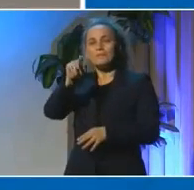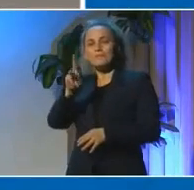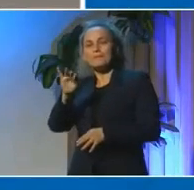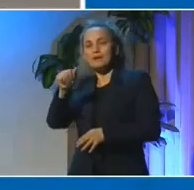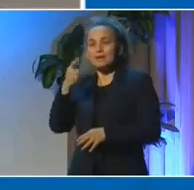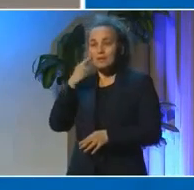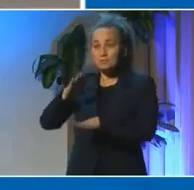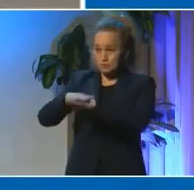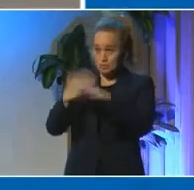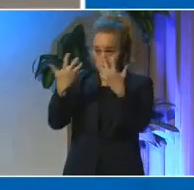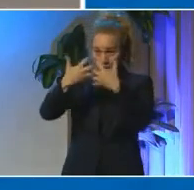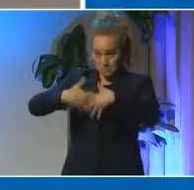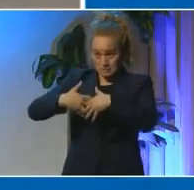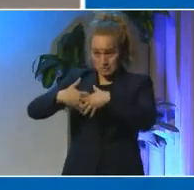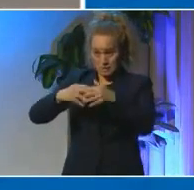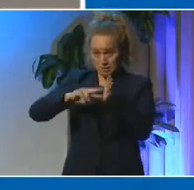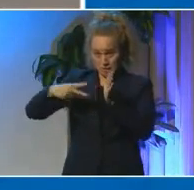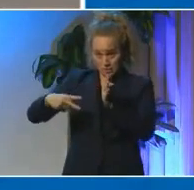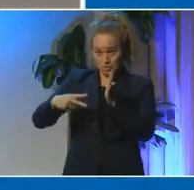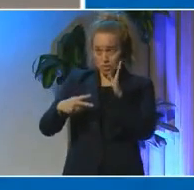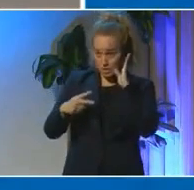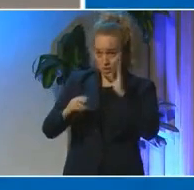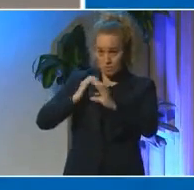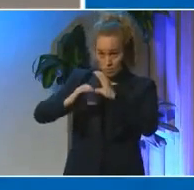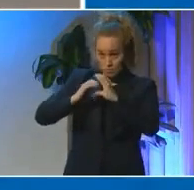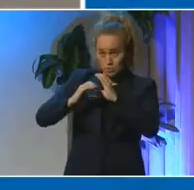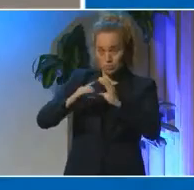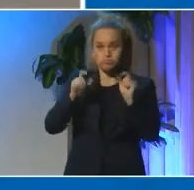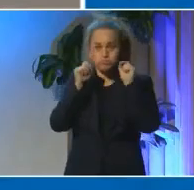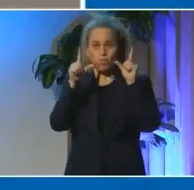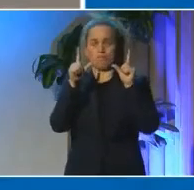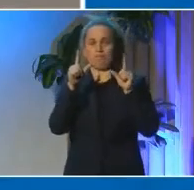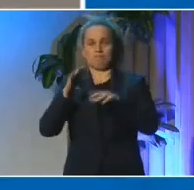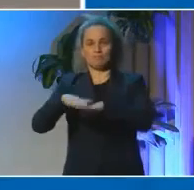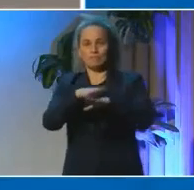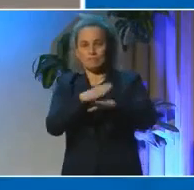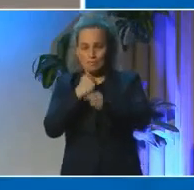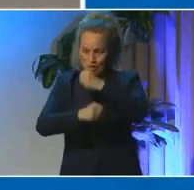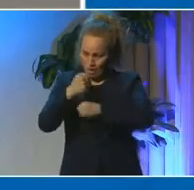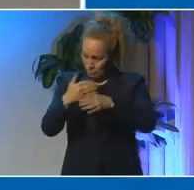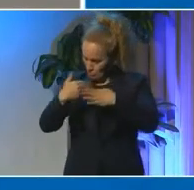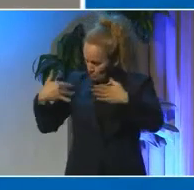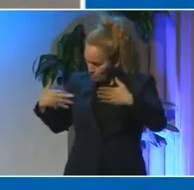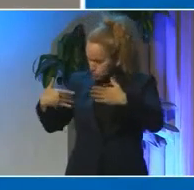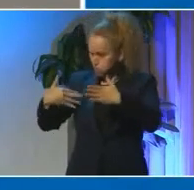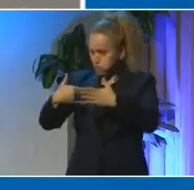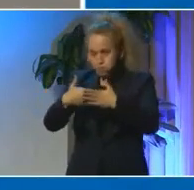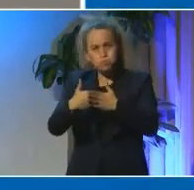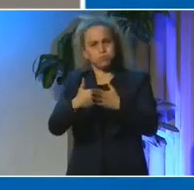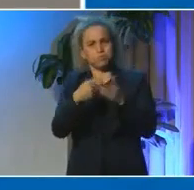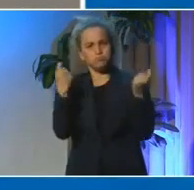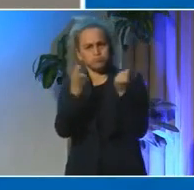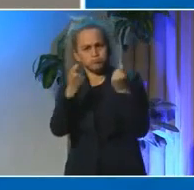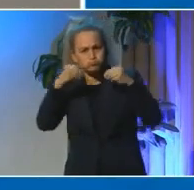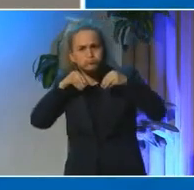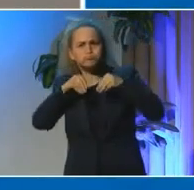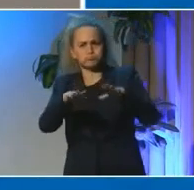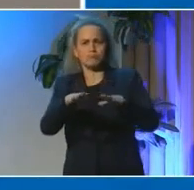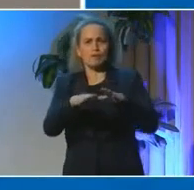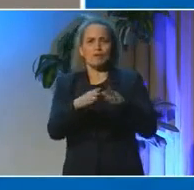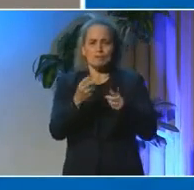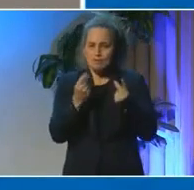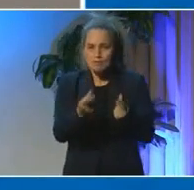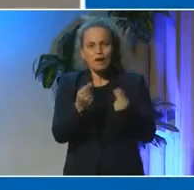siend una compañía de telecomunicaciones que sorpresivamente además en los últimos años han penetrado al mercado con con mucha